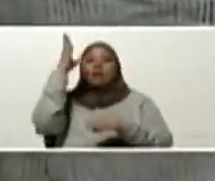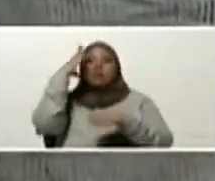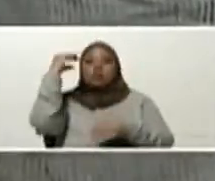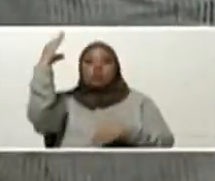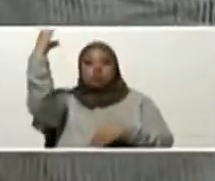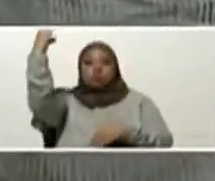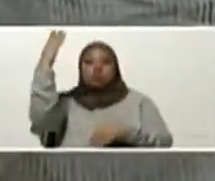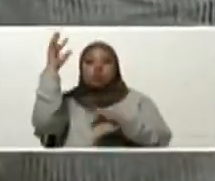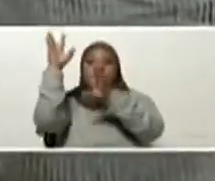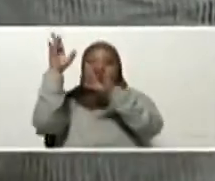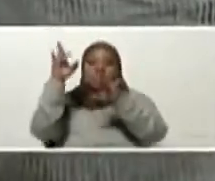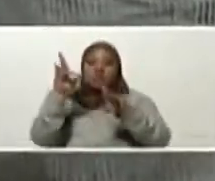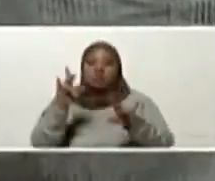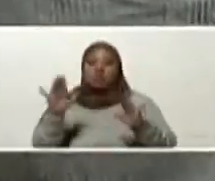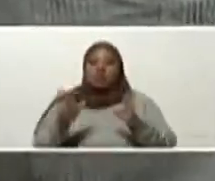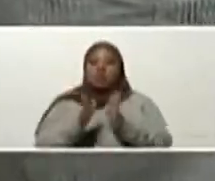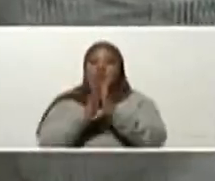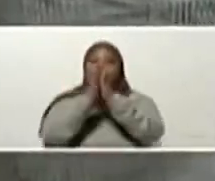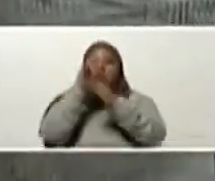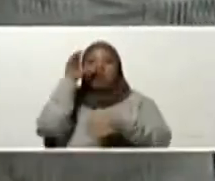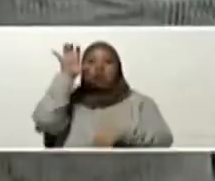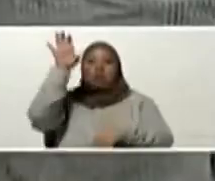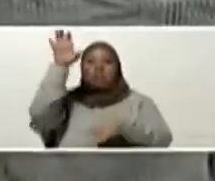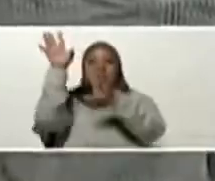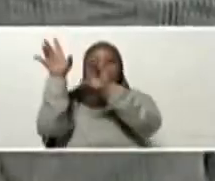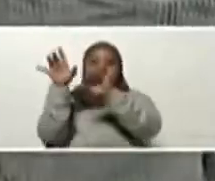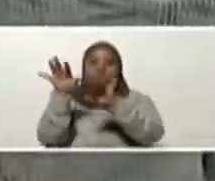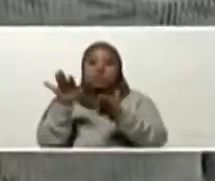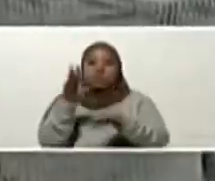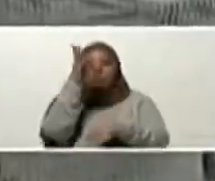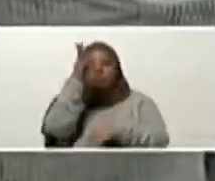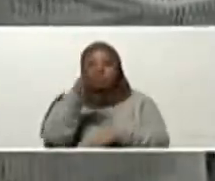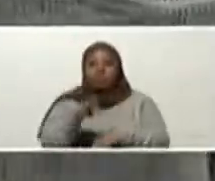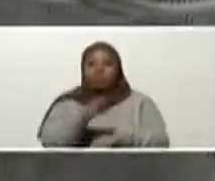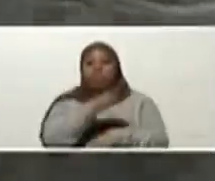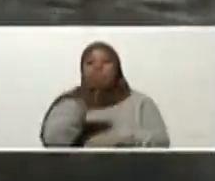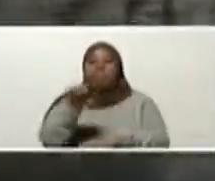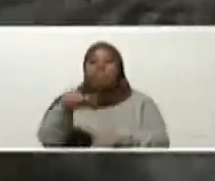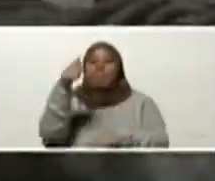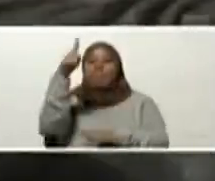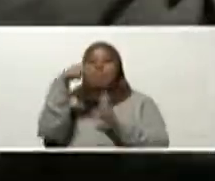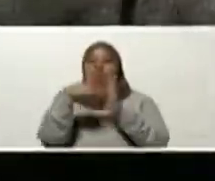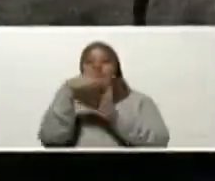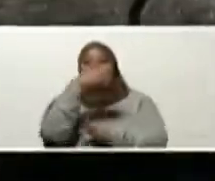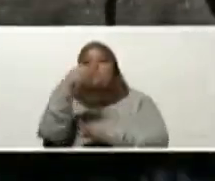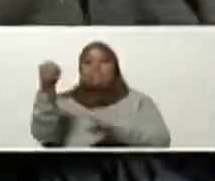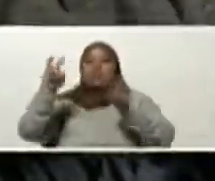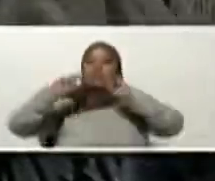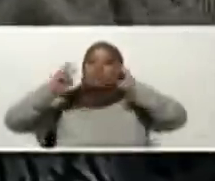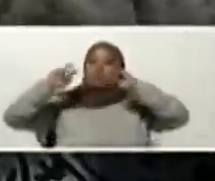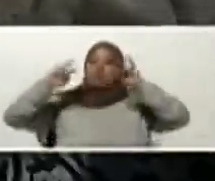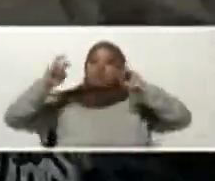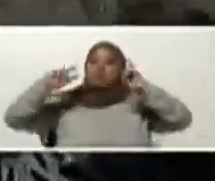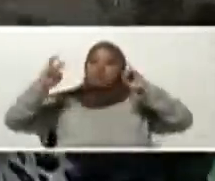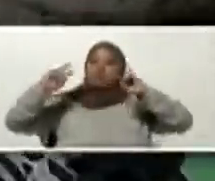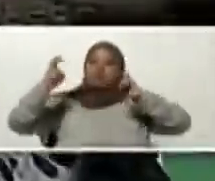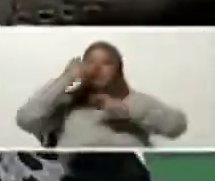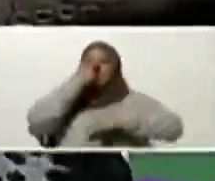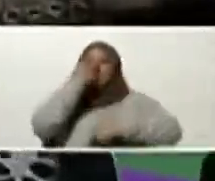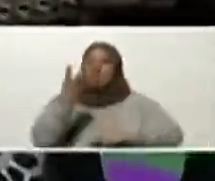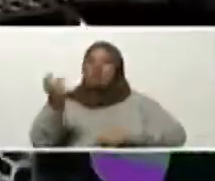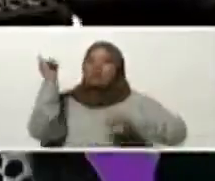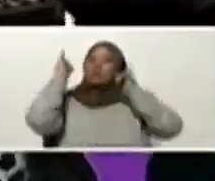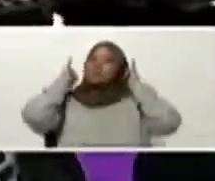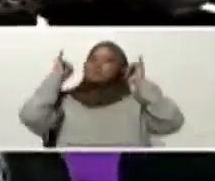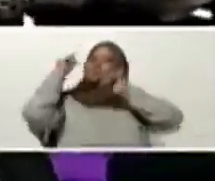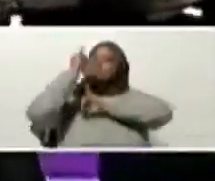Patria, bautizamos estos libros, más de 1000 títulos. Los invito a la Feria Internacional